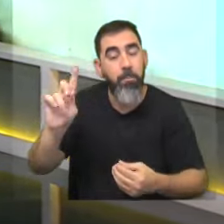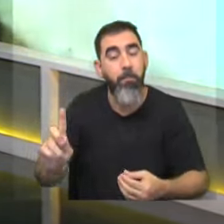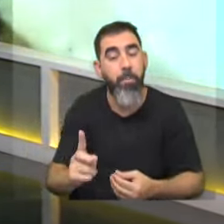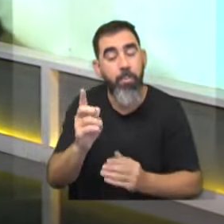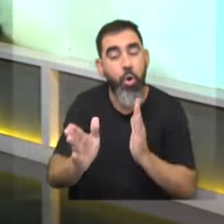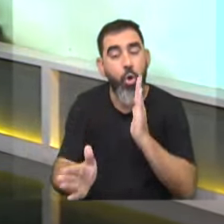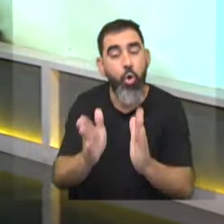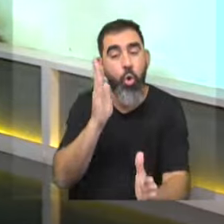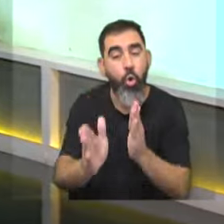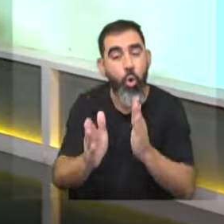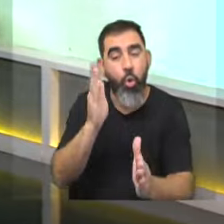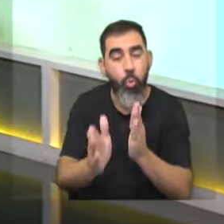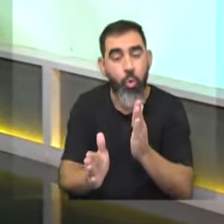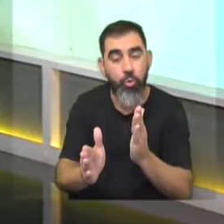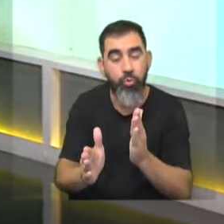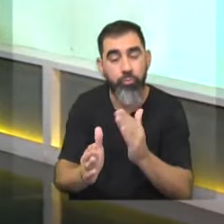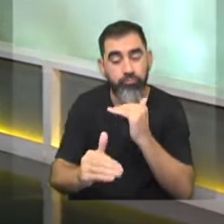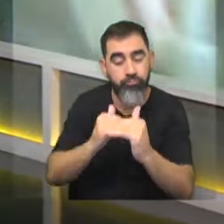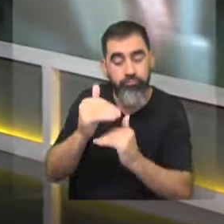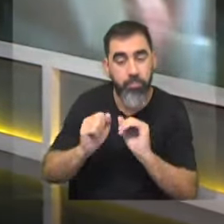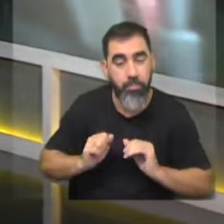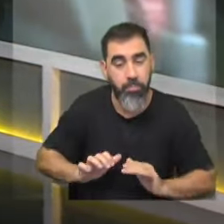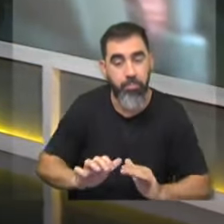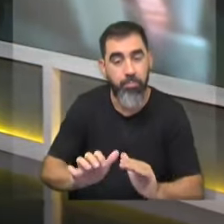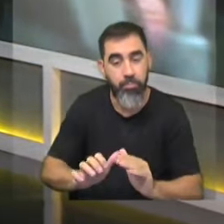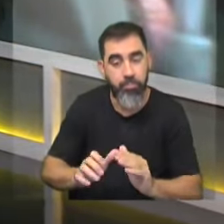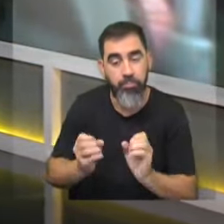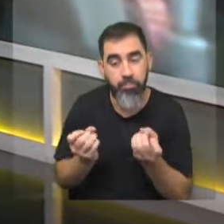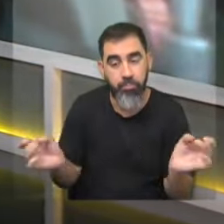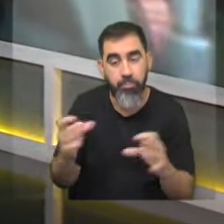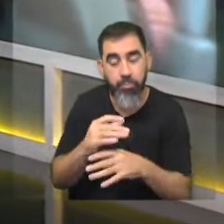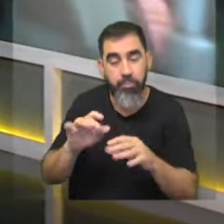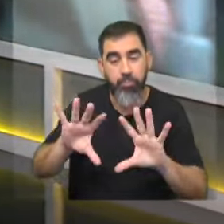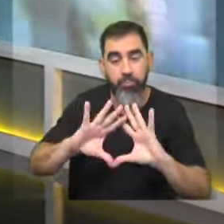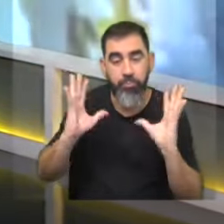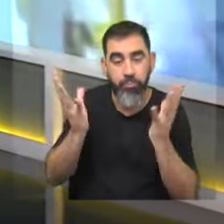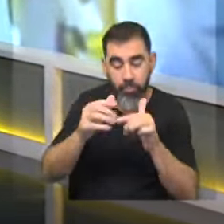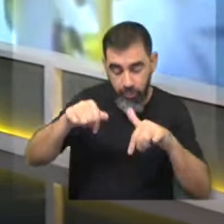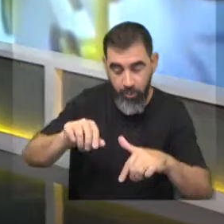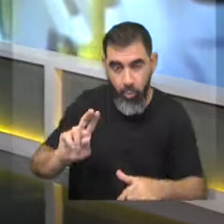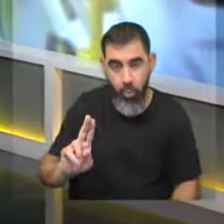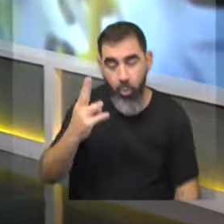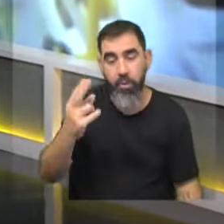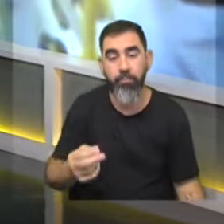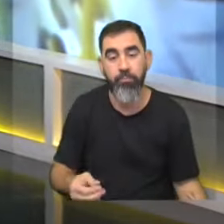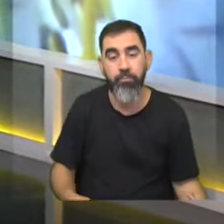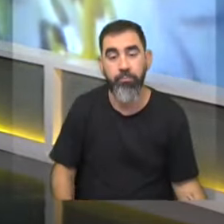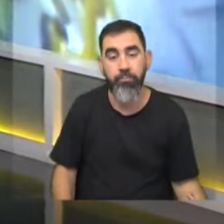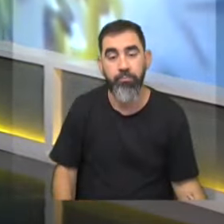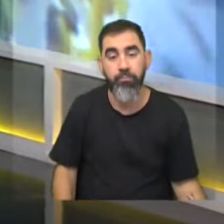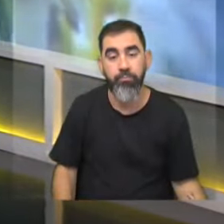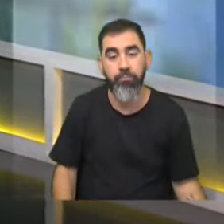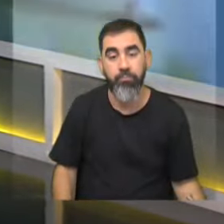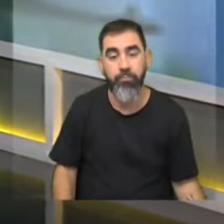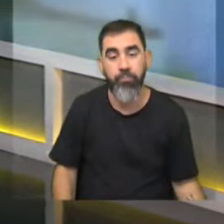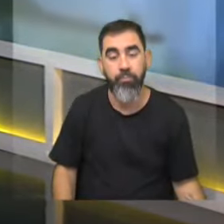robot autónomo desarrollado, elaborado y puesto a disposición del planeta aquí en Uruguay. Un programa muy especial el de hoy de Sobre